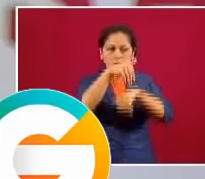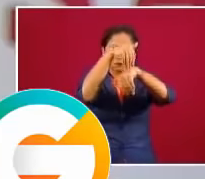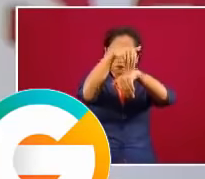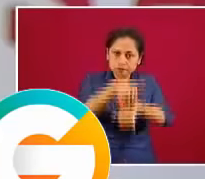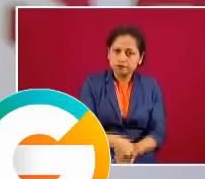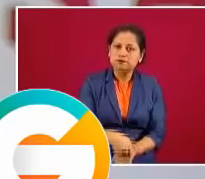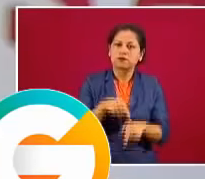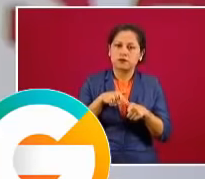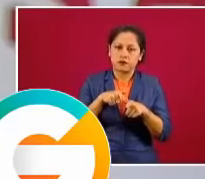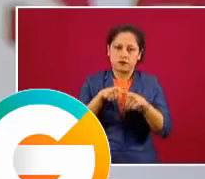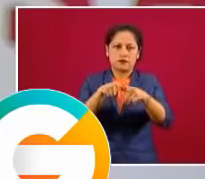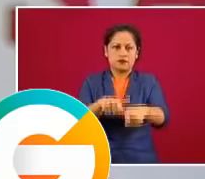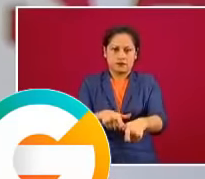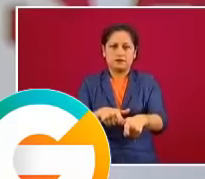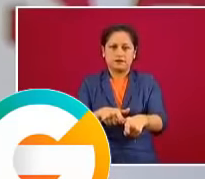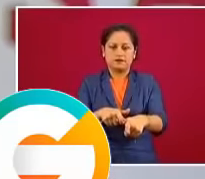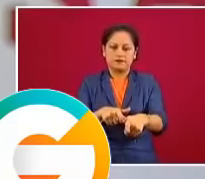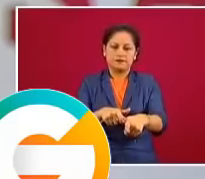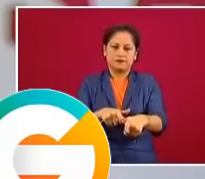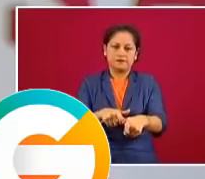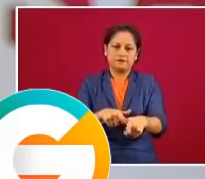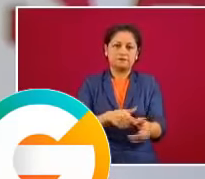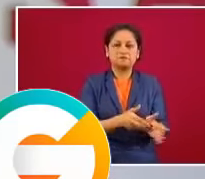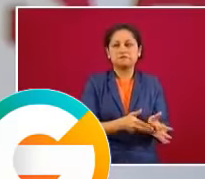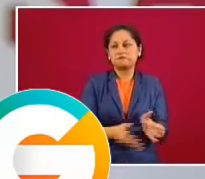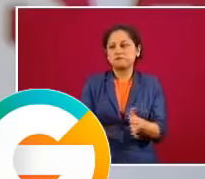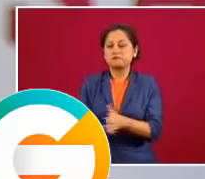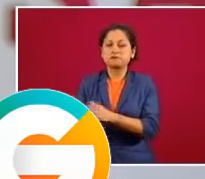con las medidas.